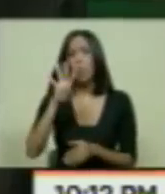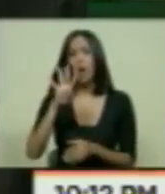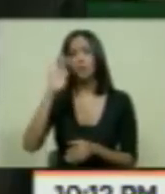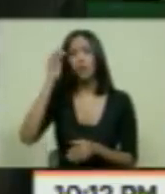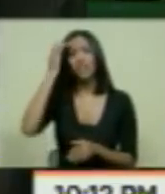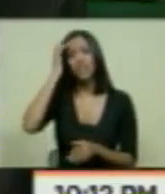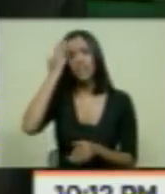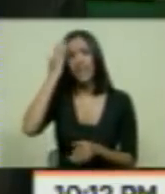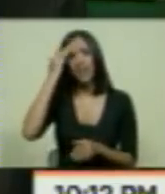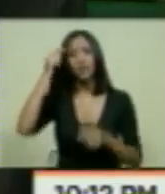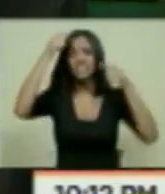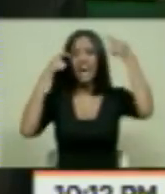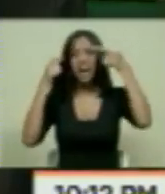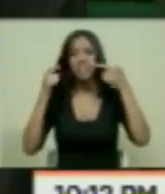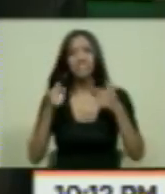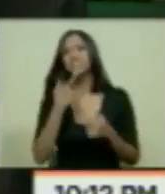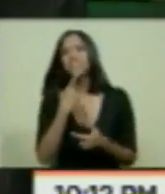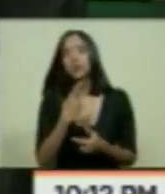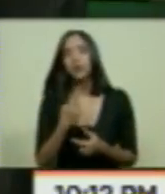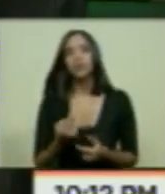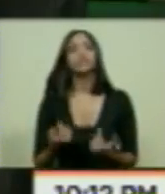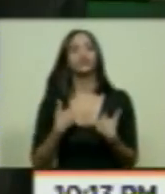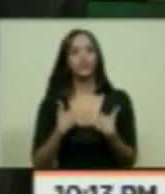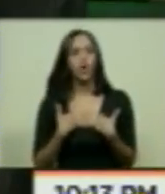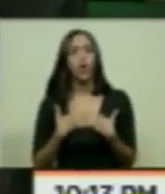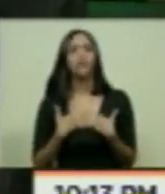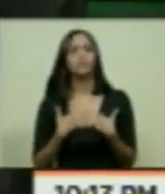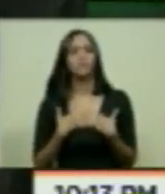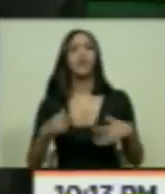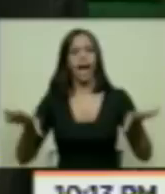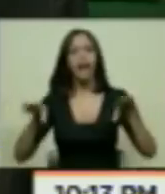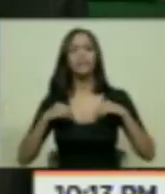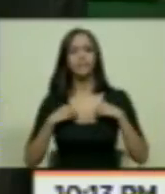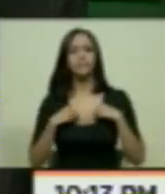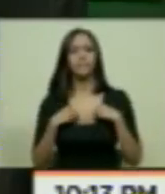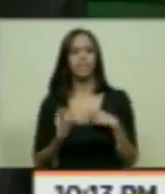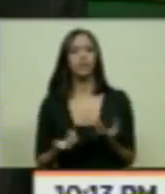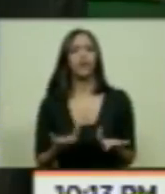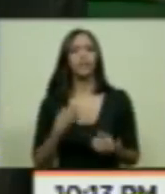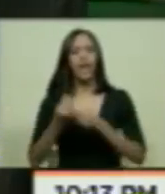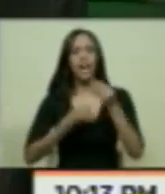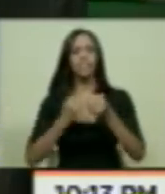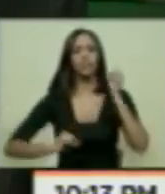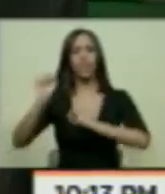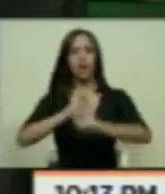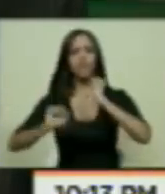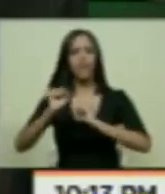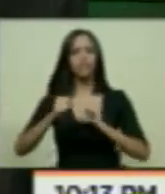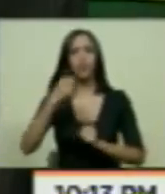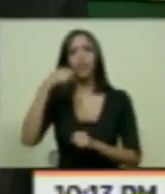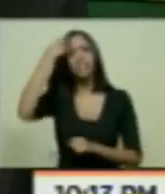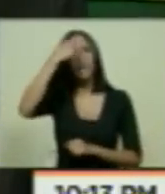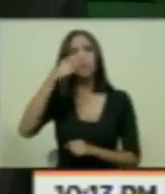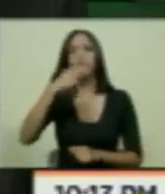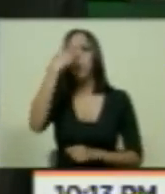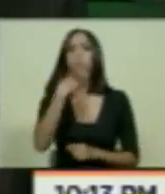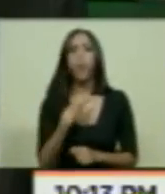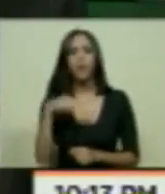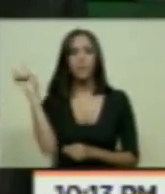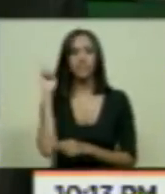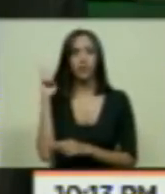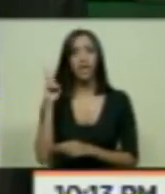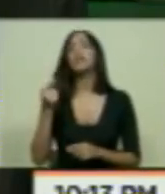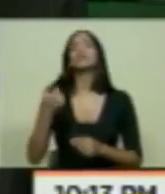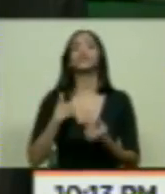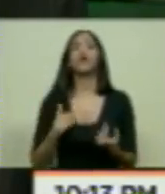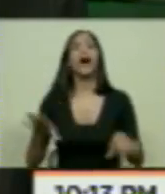dijo: asumo que estoy dando y que estoy haciendo una acción en defensa del pueblo pobre venezolano. Asumo que estoy levantado